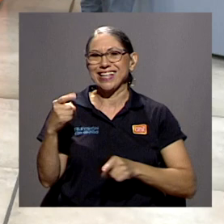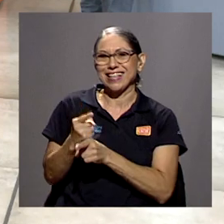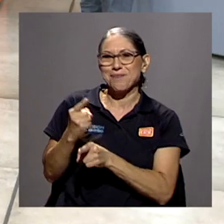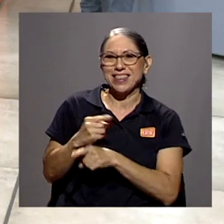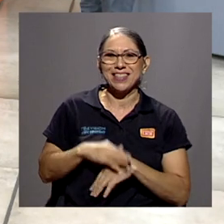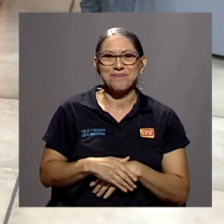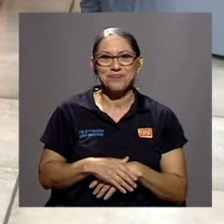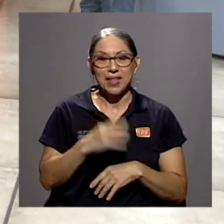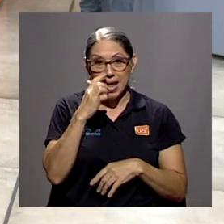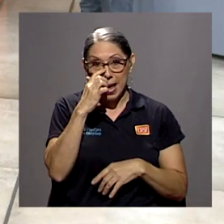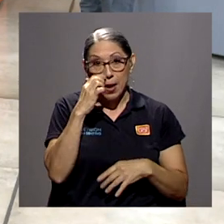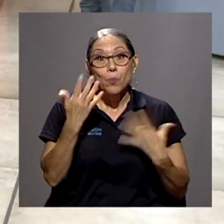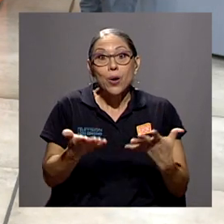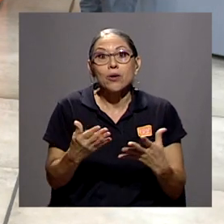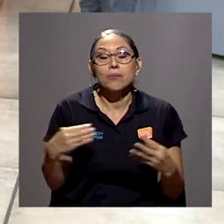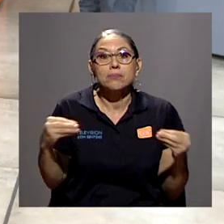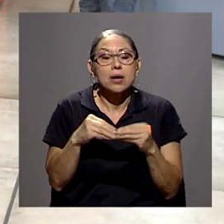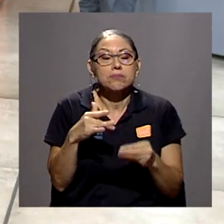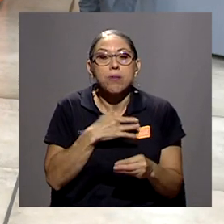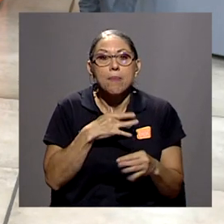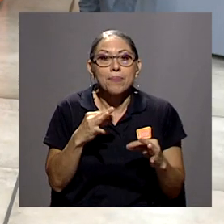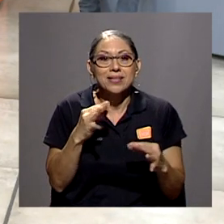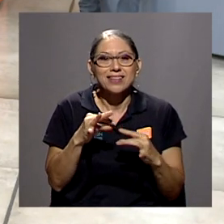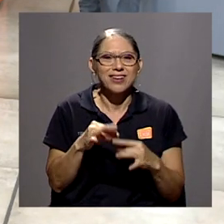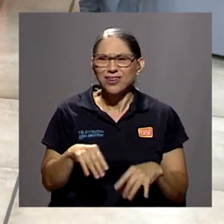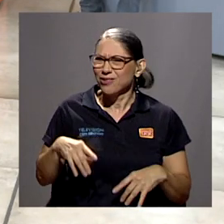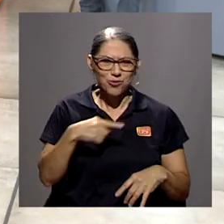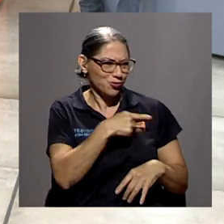precisamente el atractivo principal es